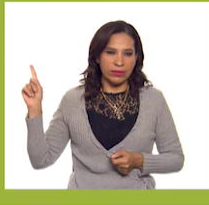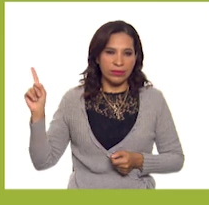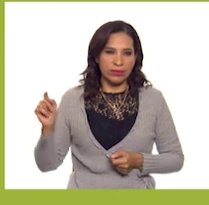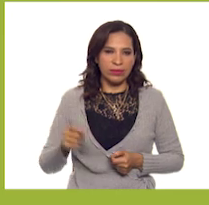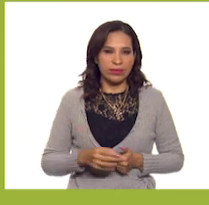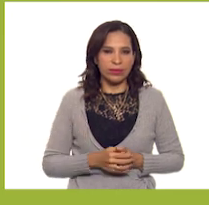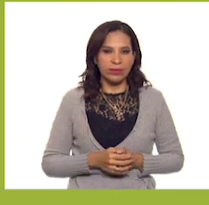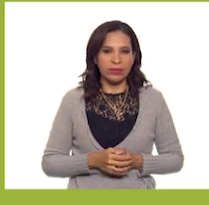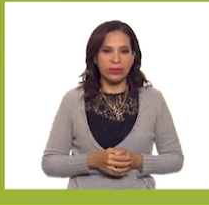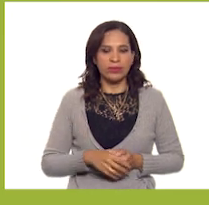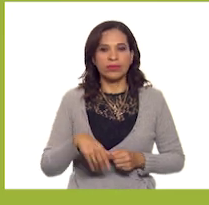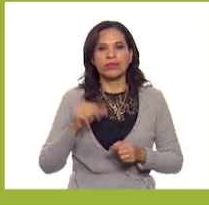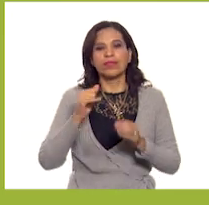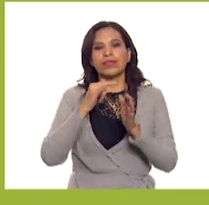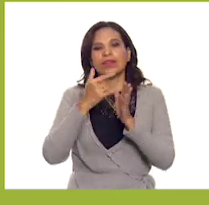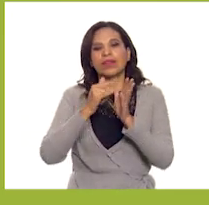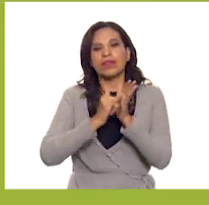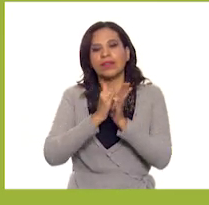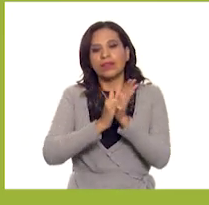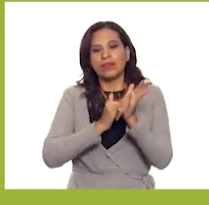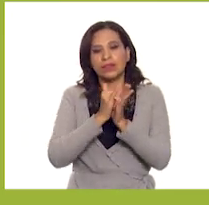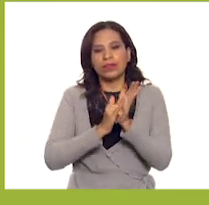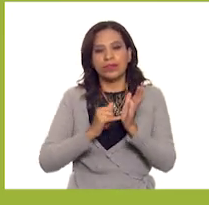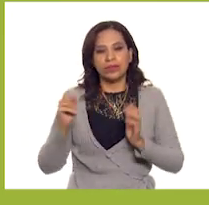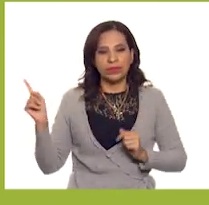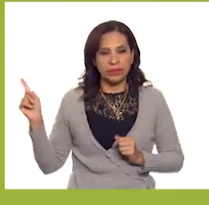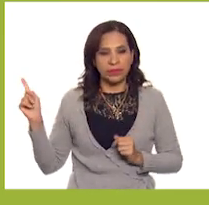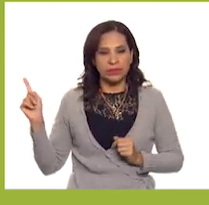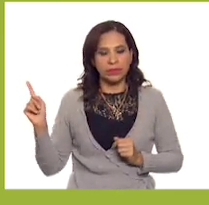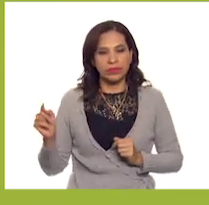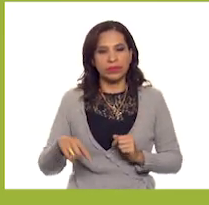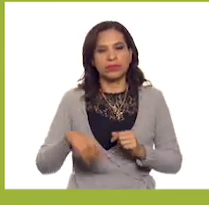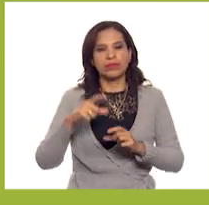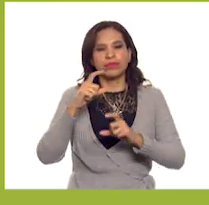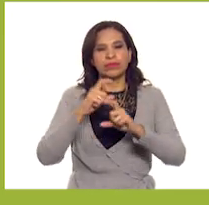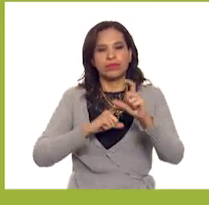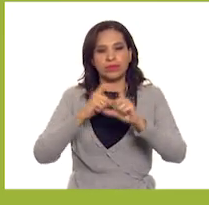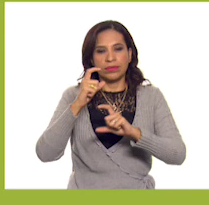@sep_mx. YouTube, canal SEP. Instagram,